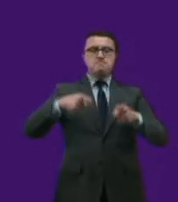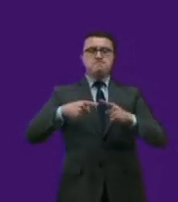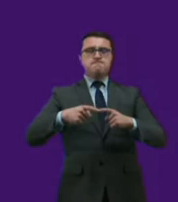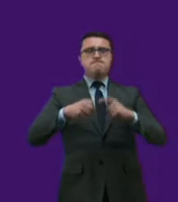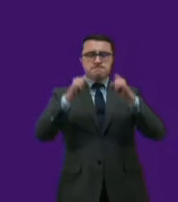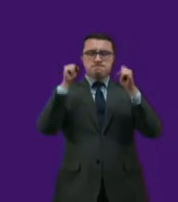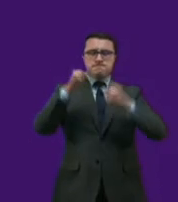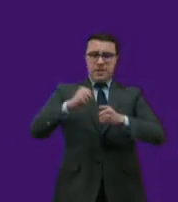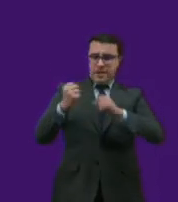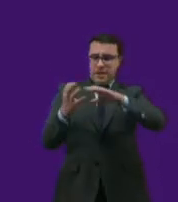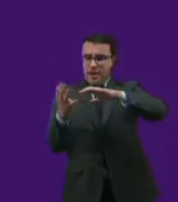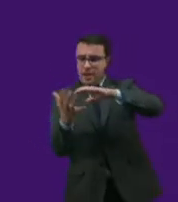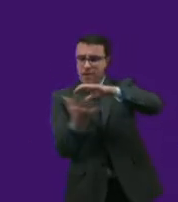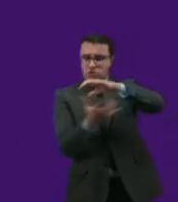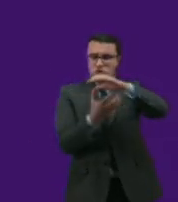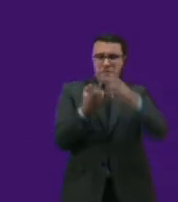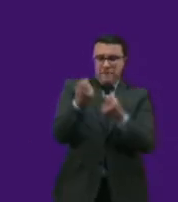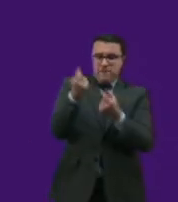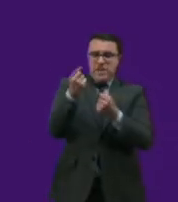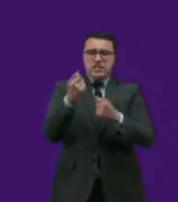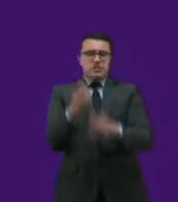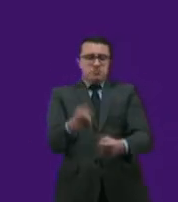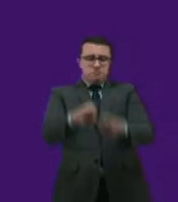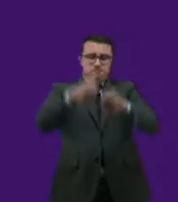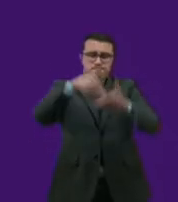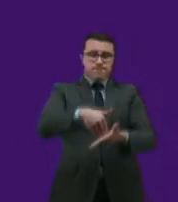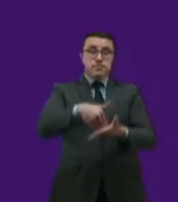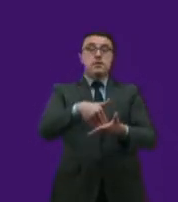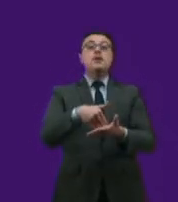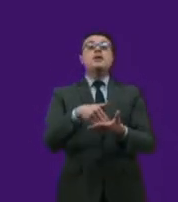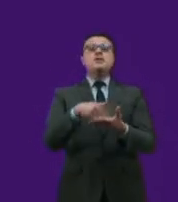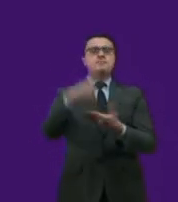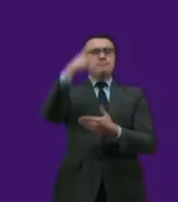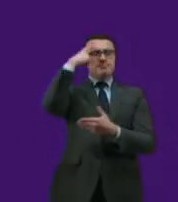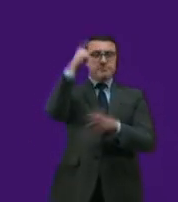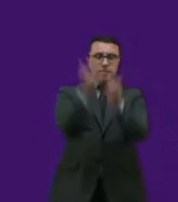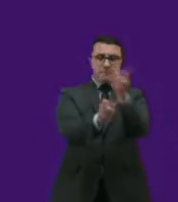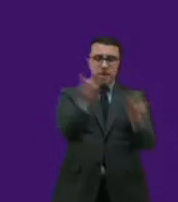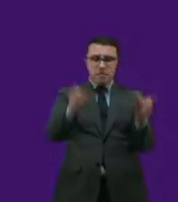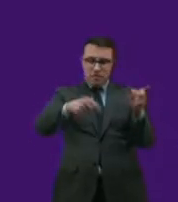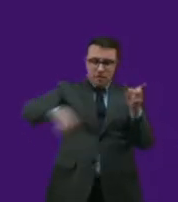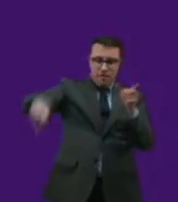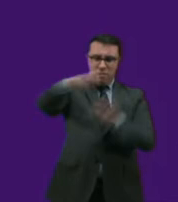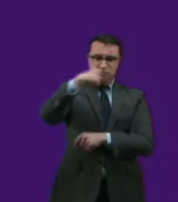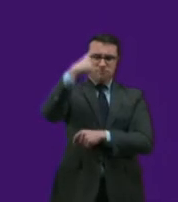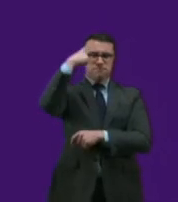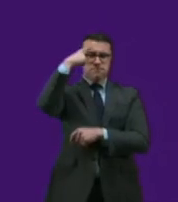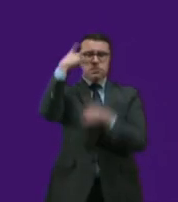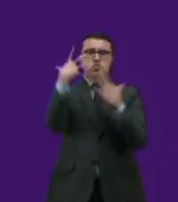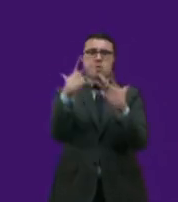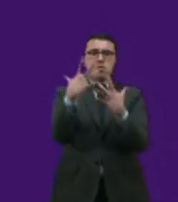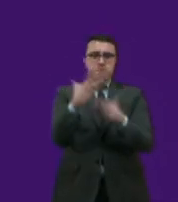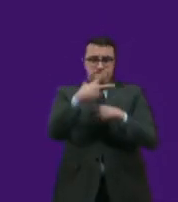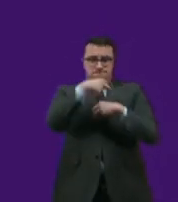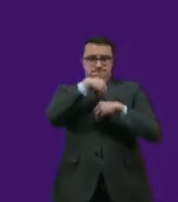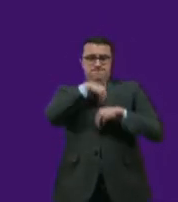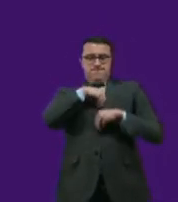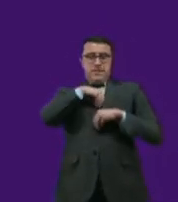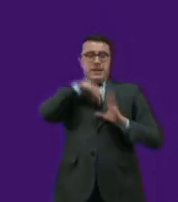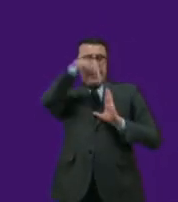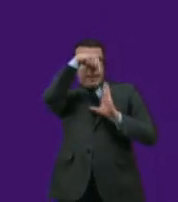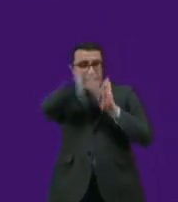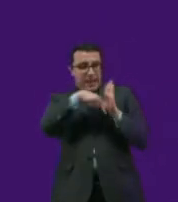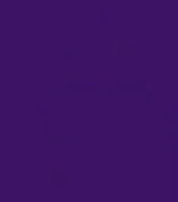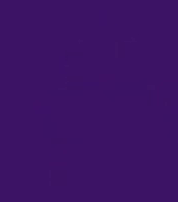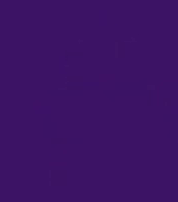un ecosistema financiero sólido, y es tratar de ver a veces las personas como su esencia, ¿no? Porque uno ve, digamos, una